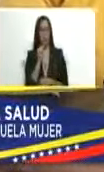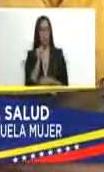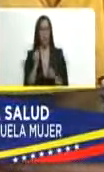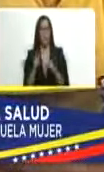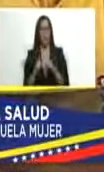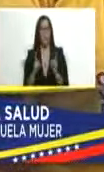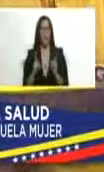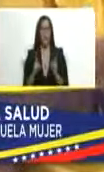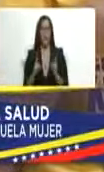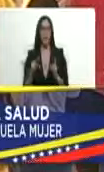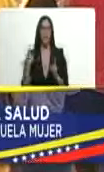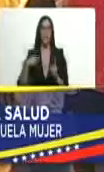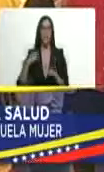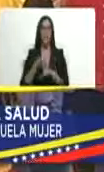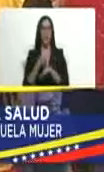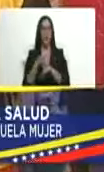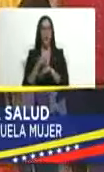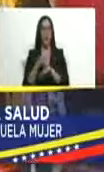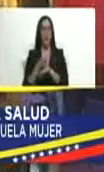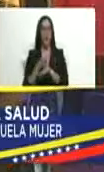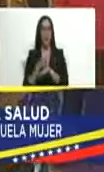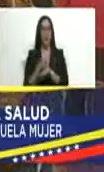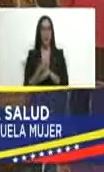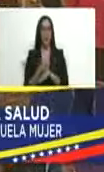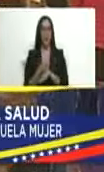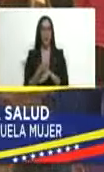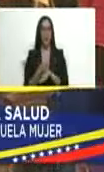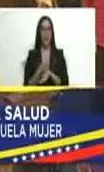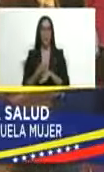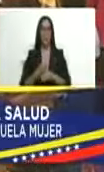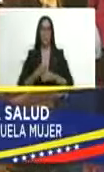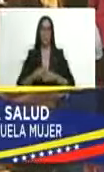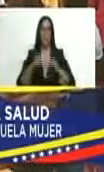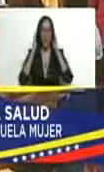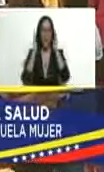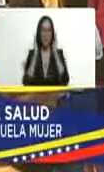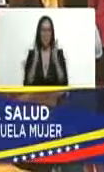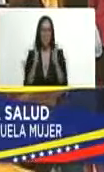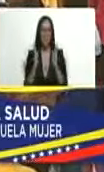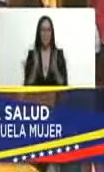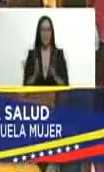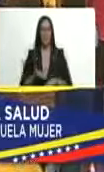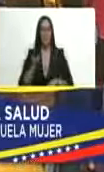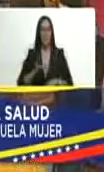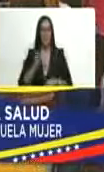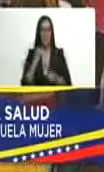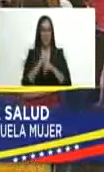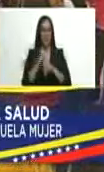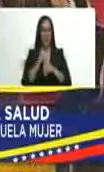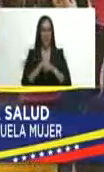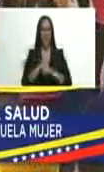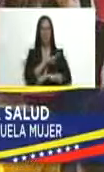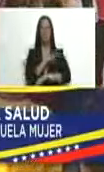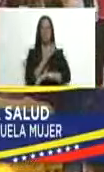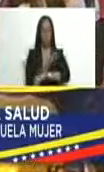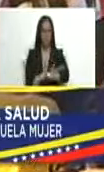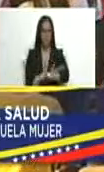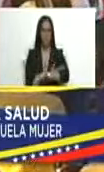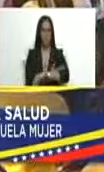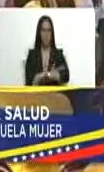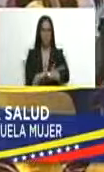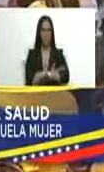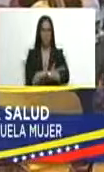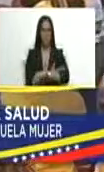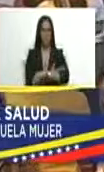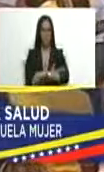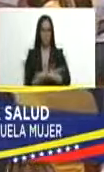Pero el que tiene que gobernar es una tensión y presión de trabajo para hacer las cosas